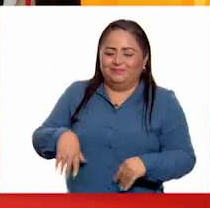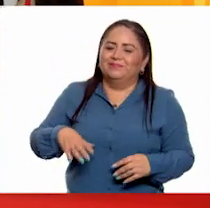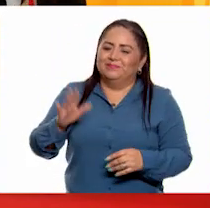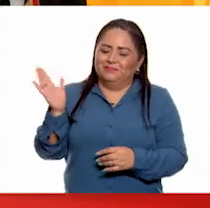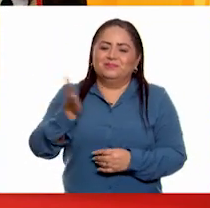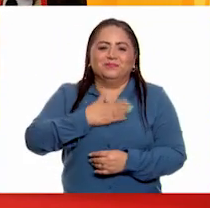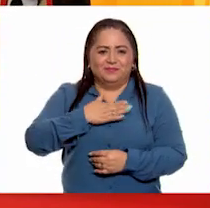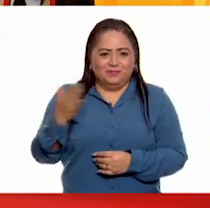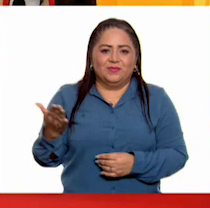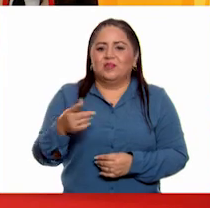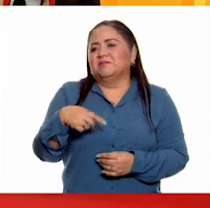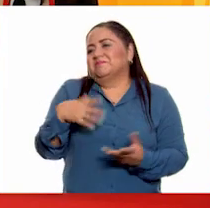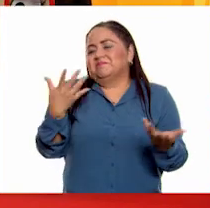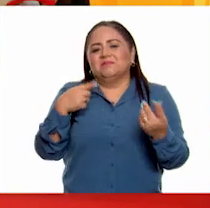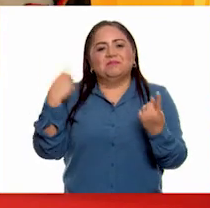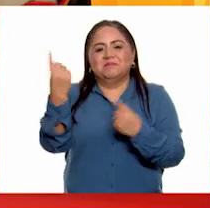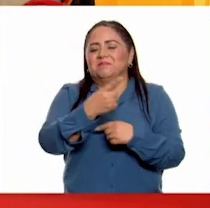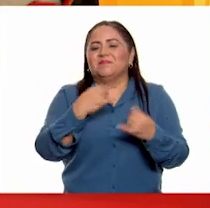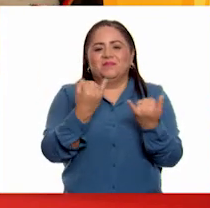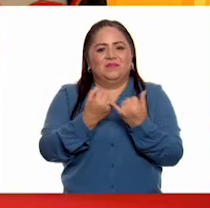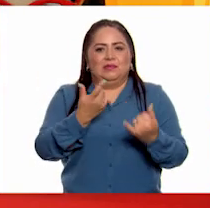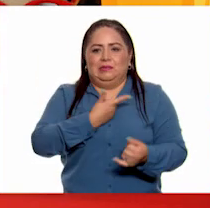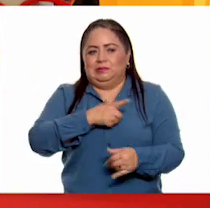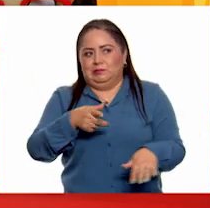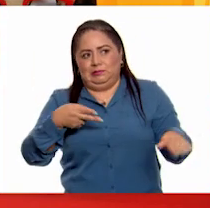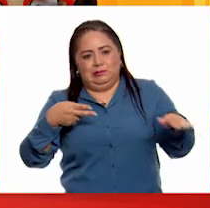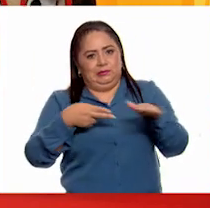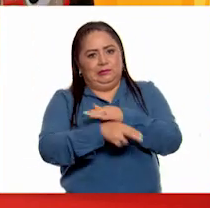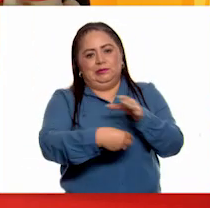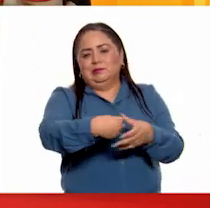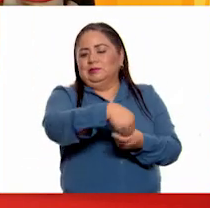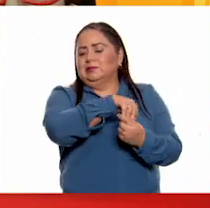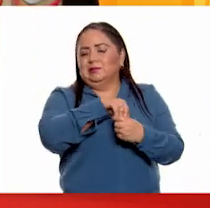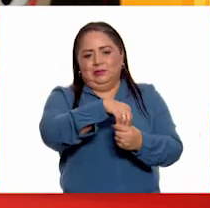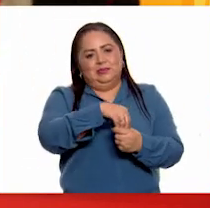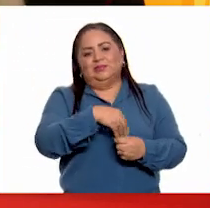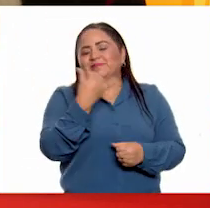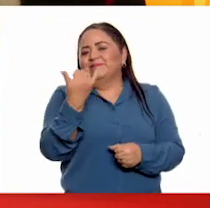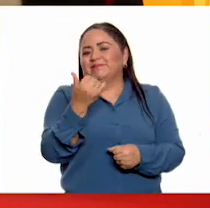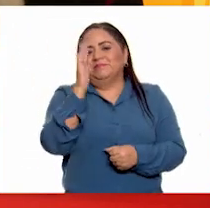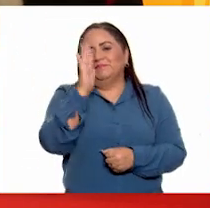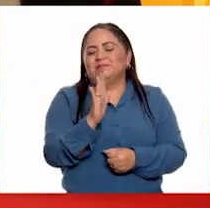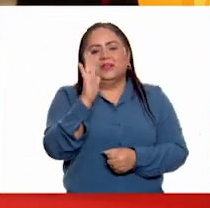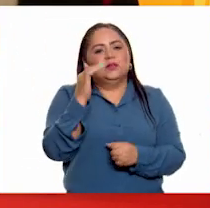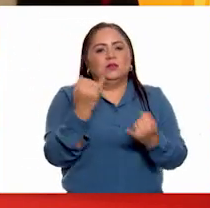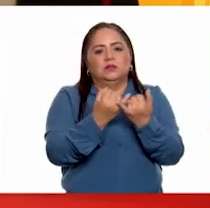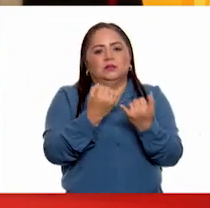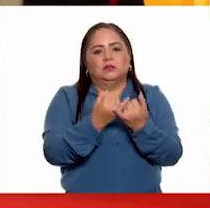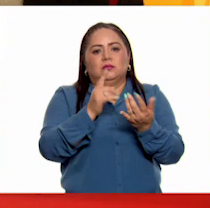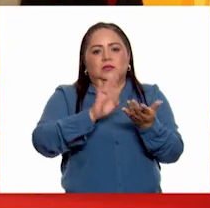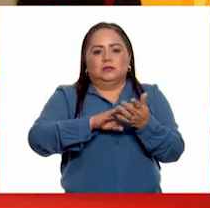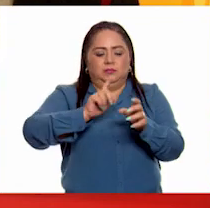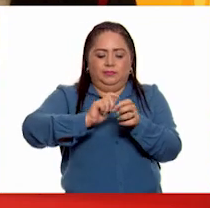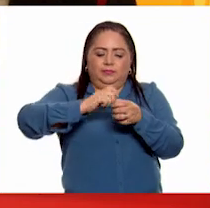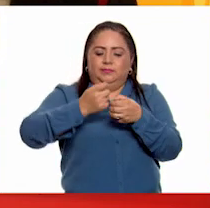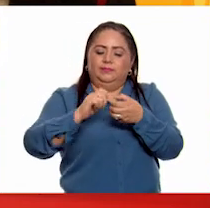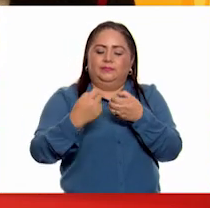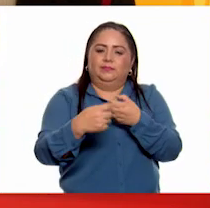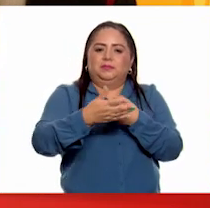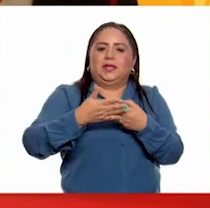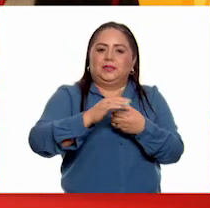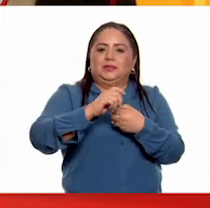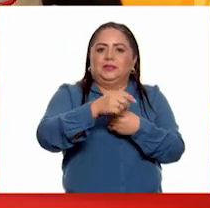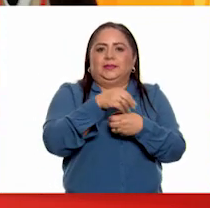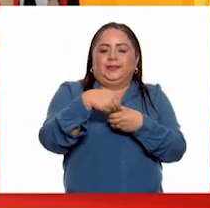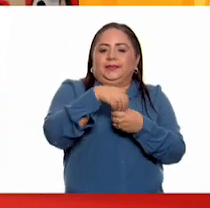Bueno, a cualquiera detesta ir en el metro lleno. Es como viajar en una lata de sardinas, pero con ruedas y